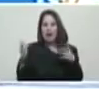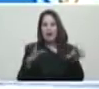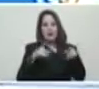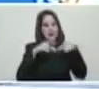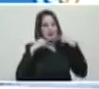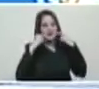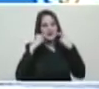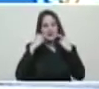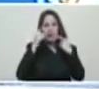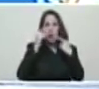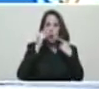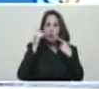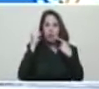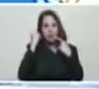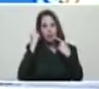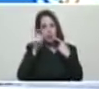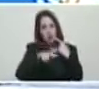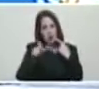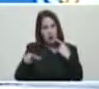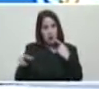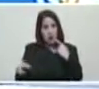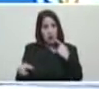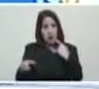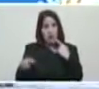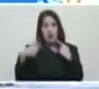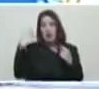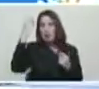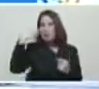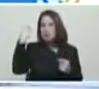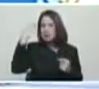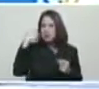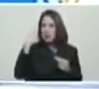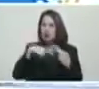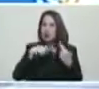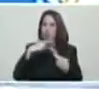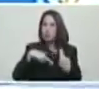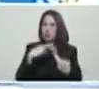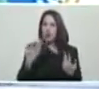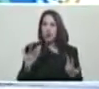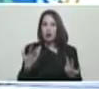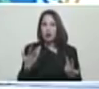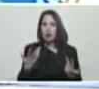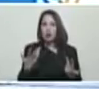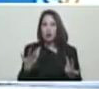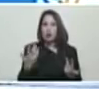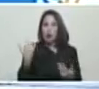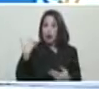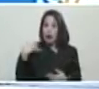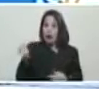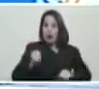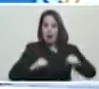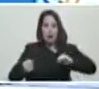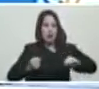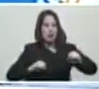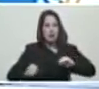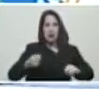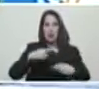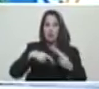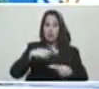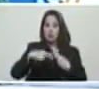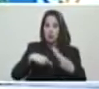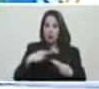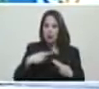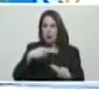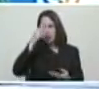hombre de la mujer el legado Chávez está en el pensamiento revolucionario está en la energía Revolucionaria el